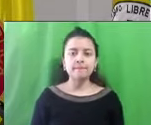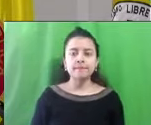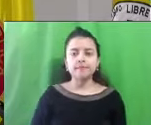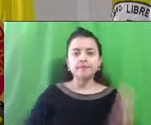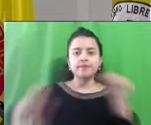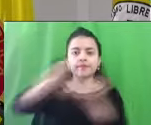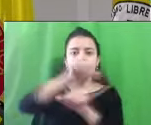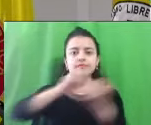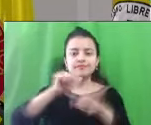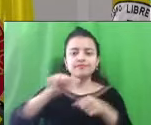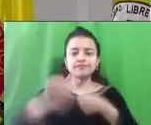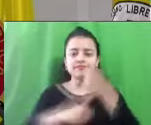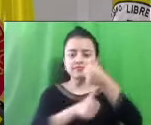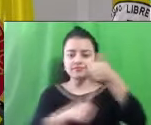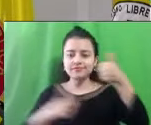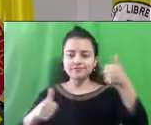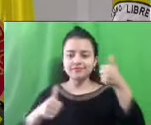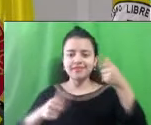Sánchez Aldana.